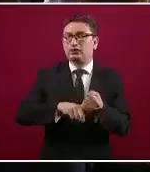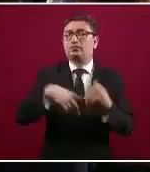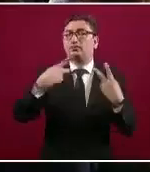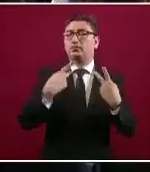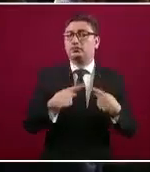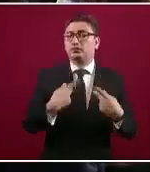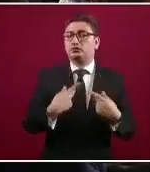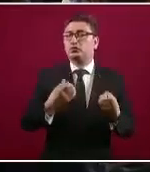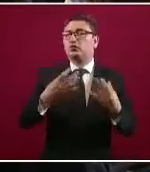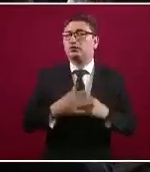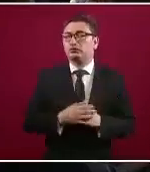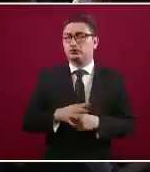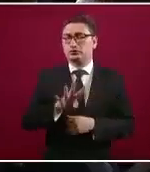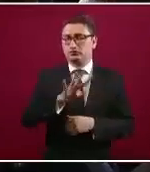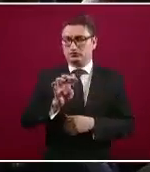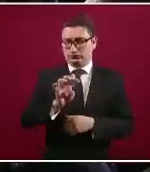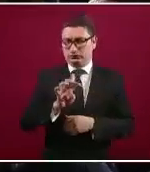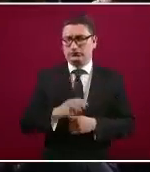elementos?